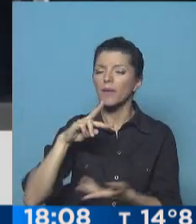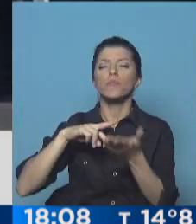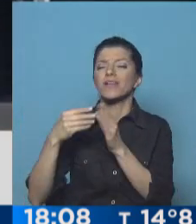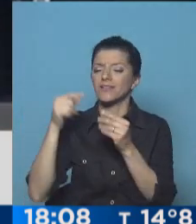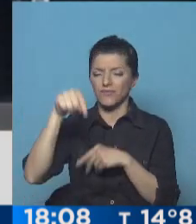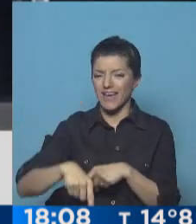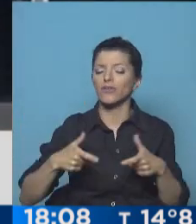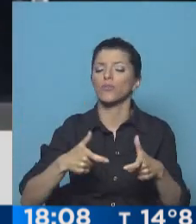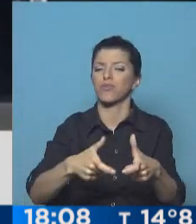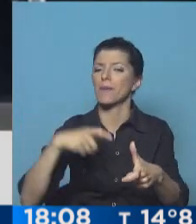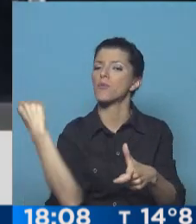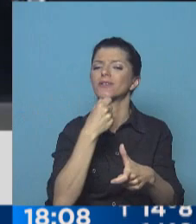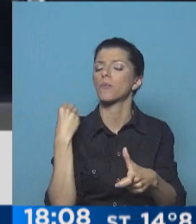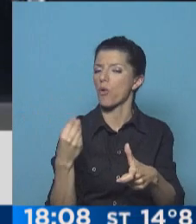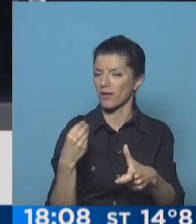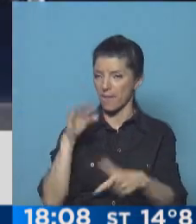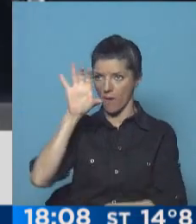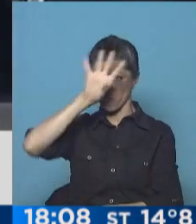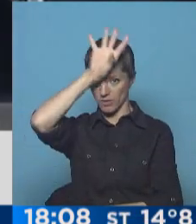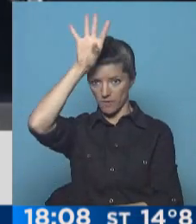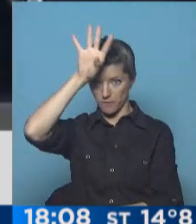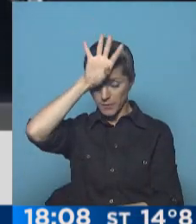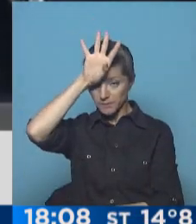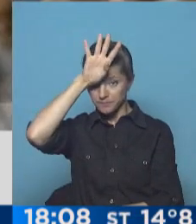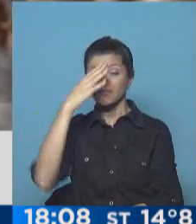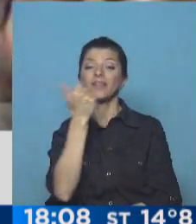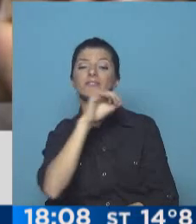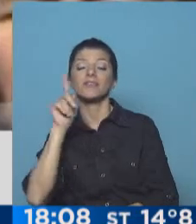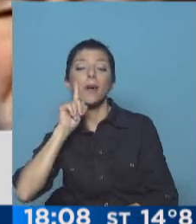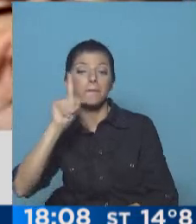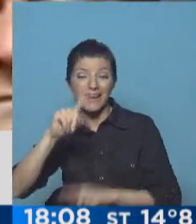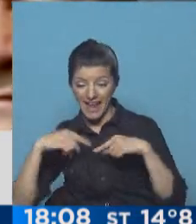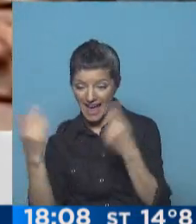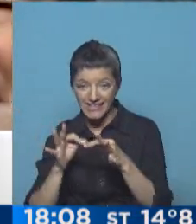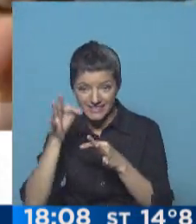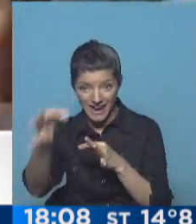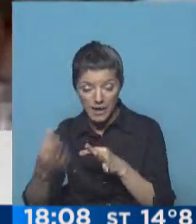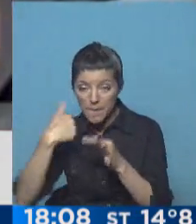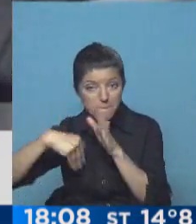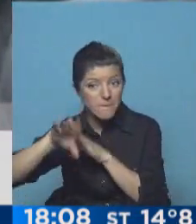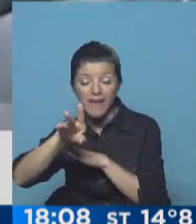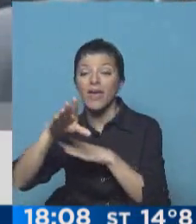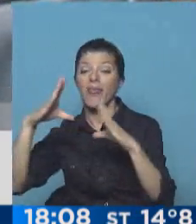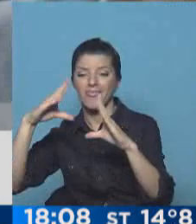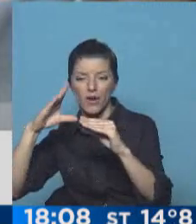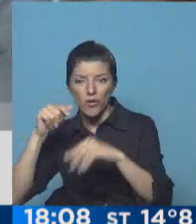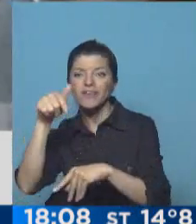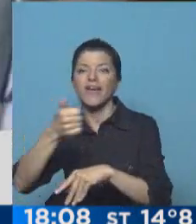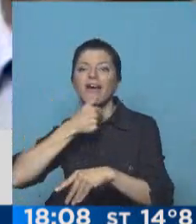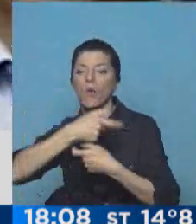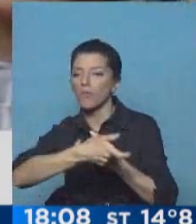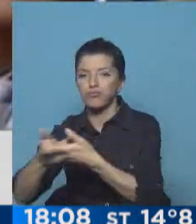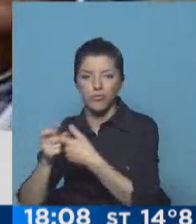esto, más de 60.000 hectáreas de algodón que va a estar bajo riego. Y como esto